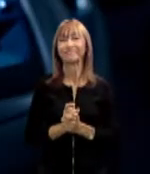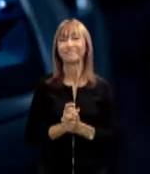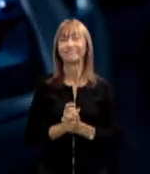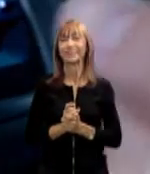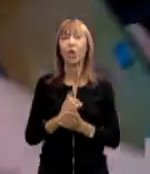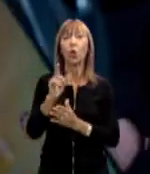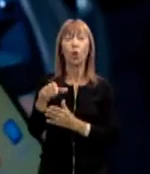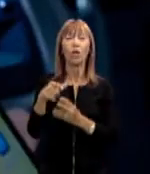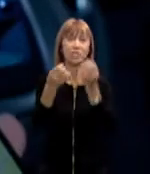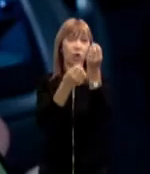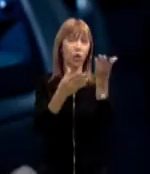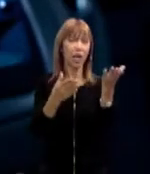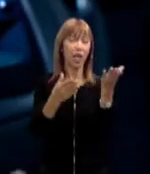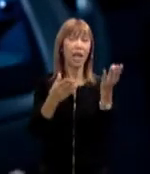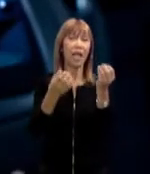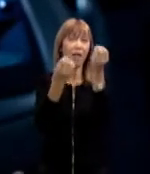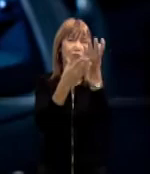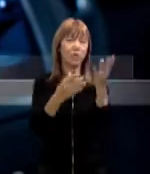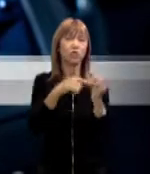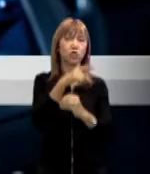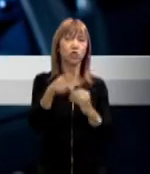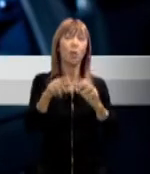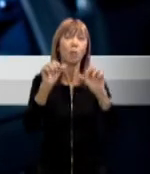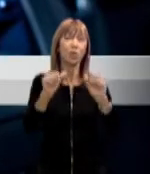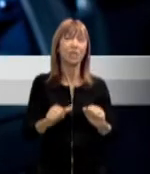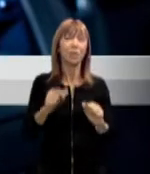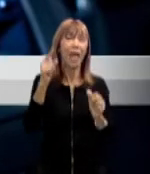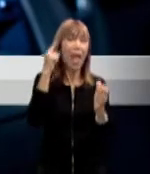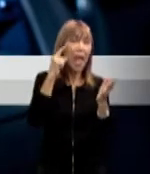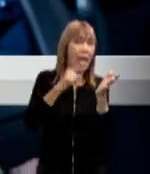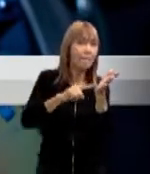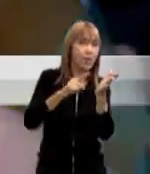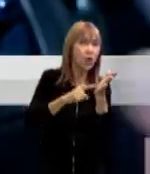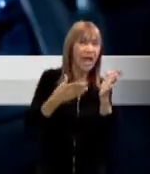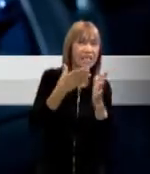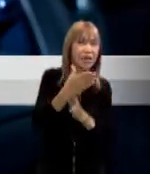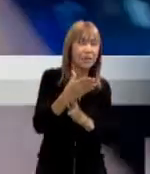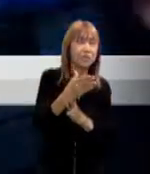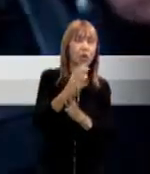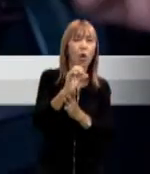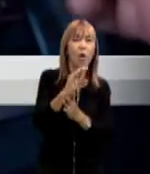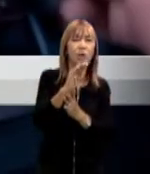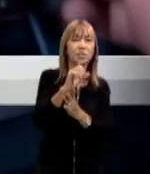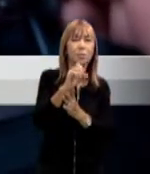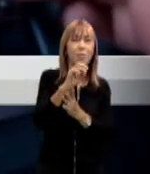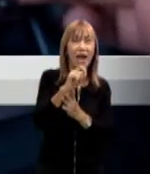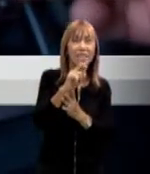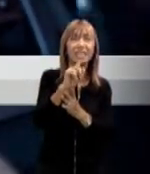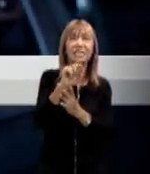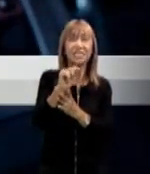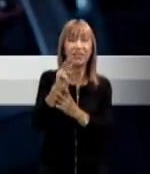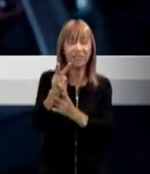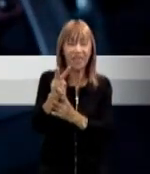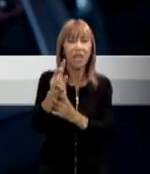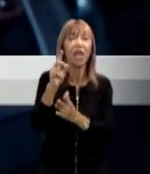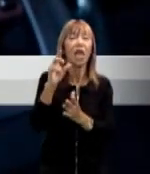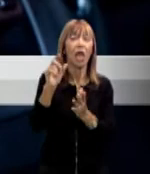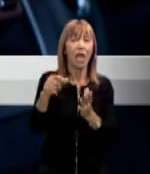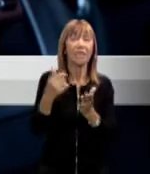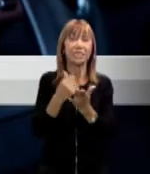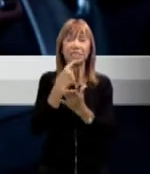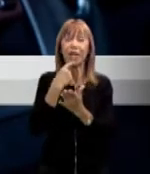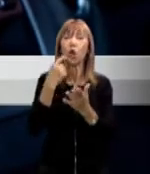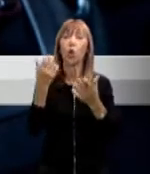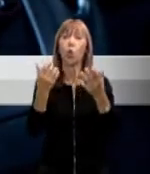Luego de darse a conocer la información sobre el posible espionaje a través de los Smart TV, un nuevo informe reconoce que los actuales